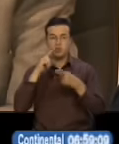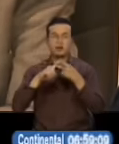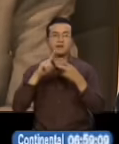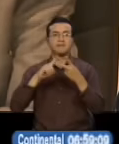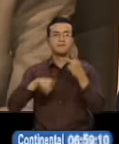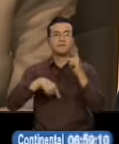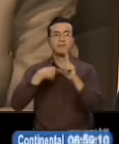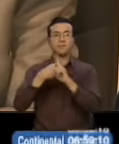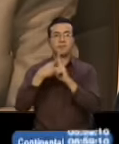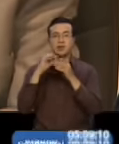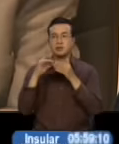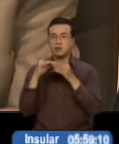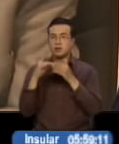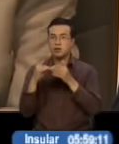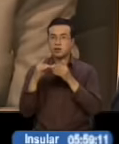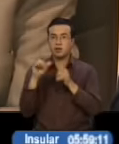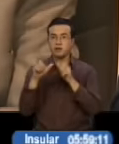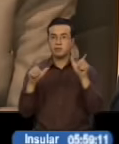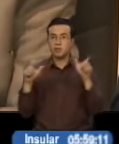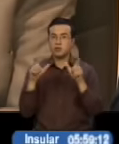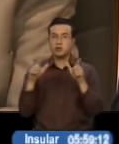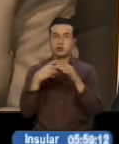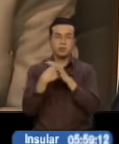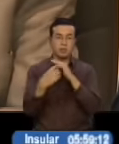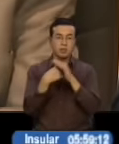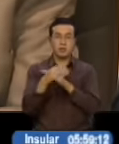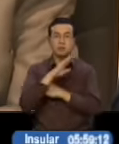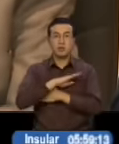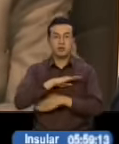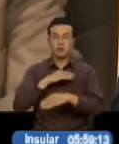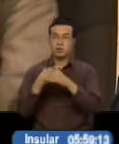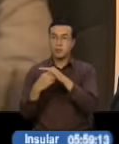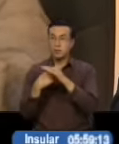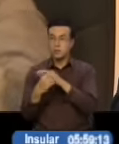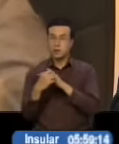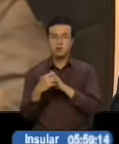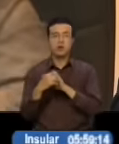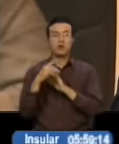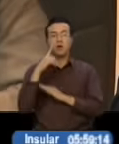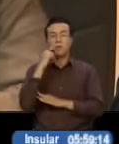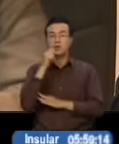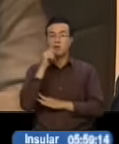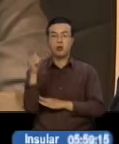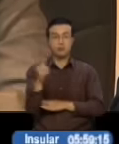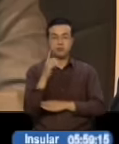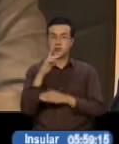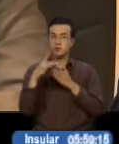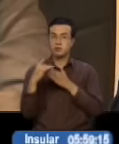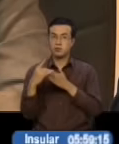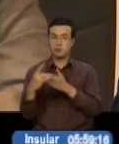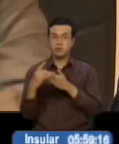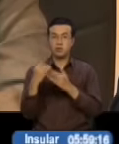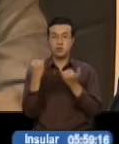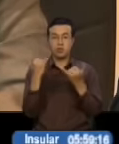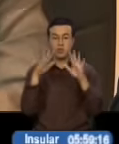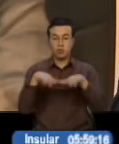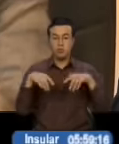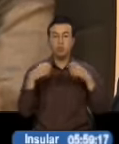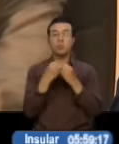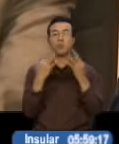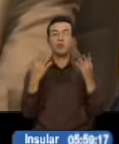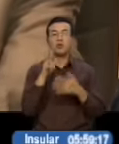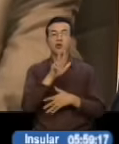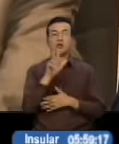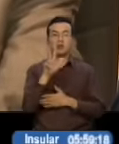como a los guías de evacuación del COE Metropolitano y del Cuerpo de Bomberos. Por lo tanto, el aforo que va a tener el Estadio Olímpico